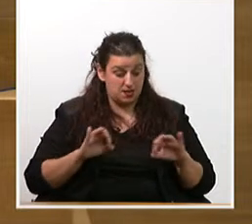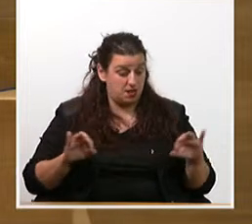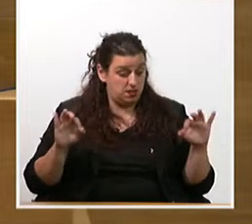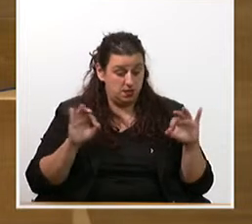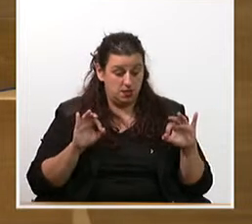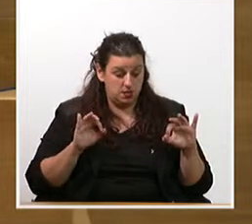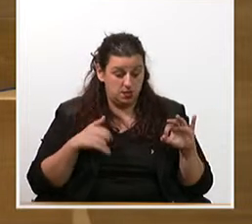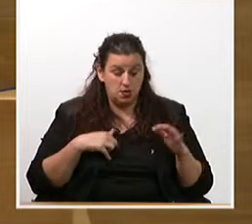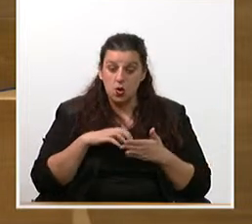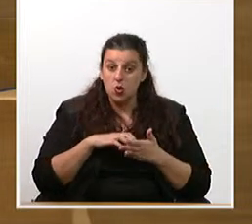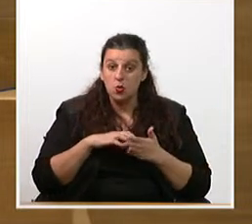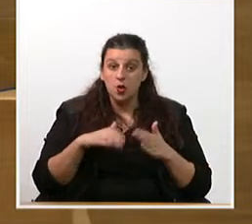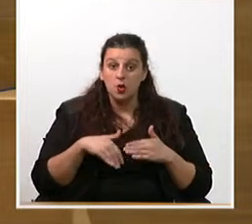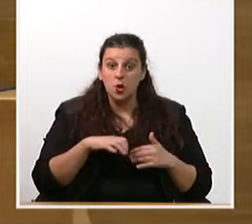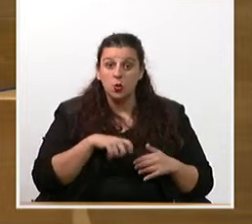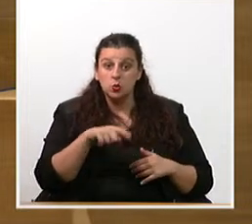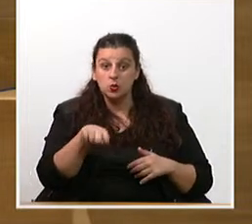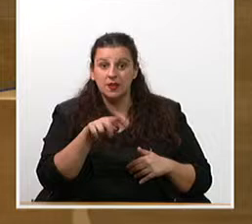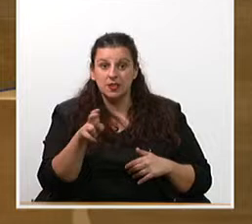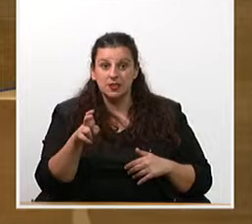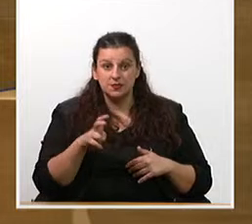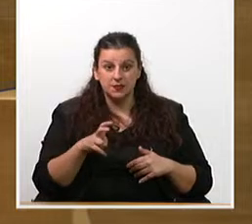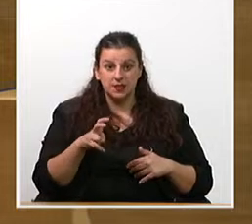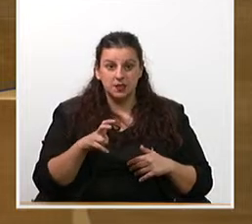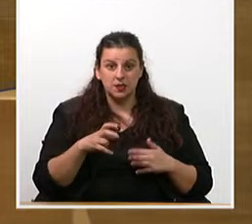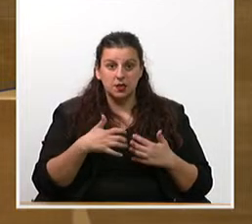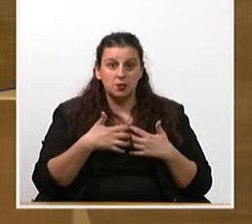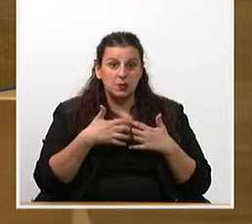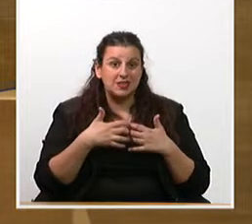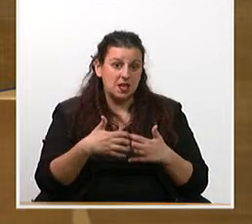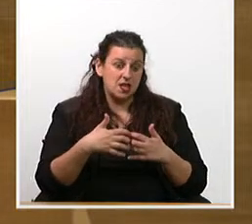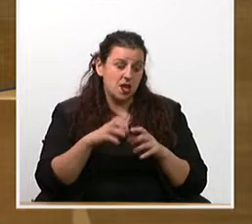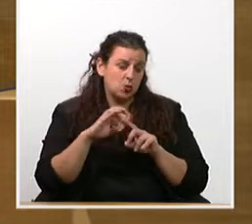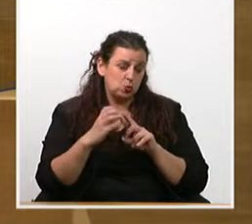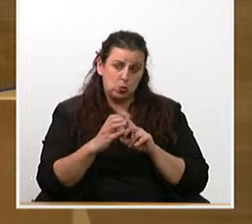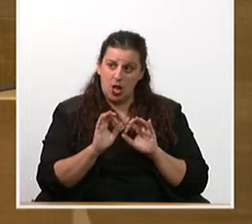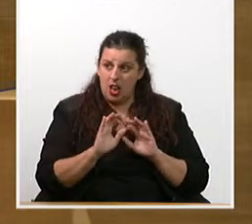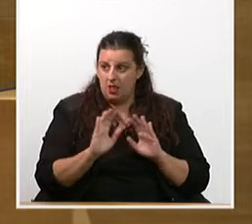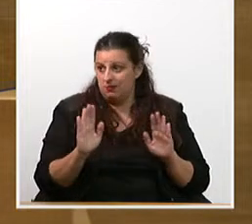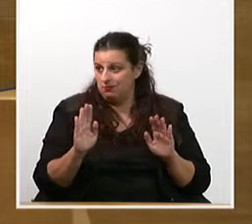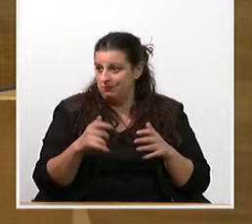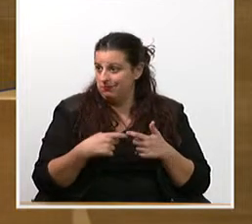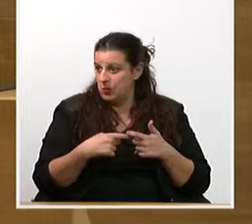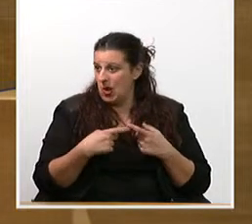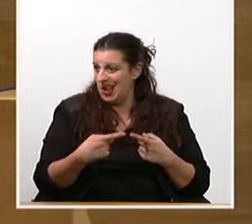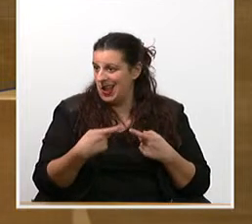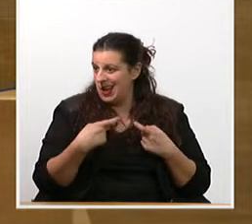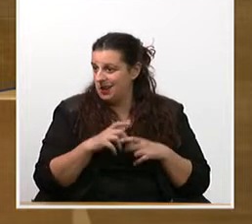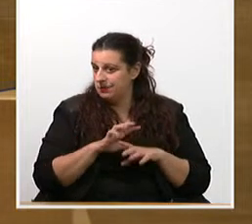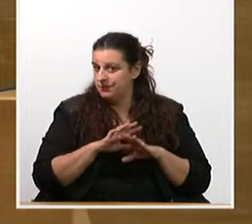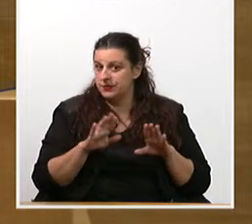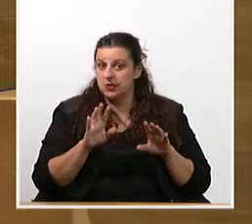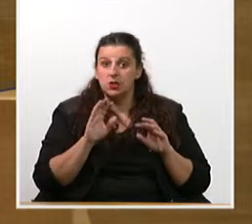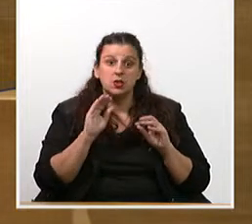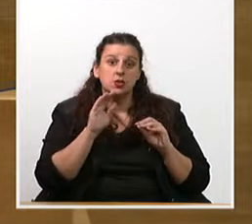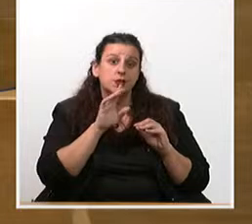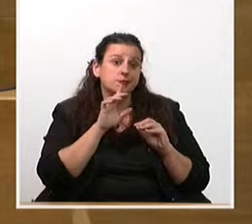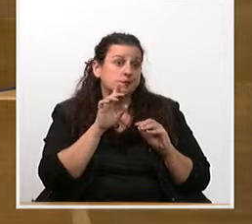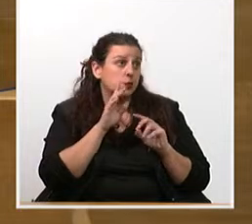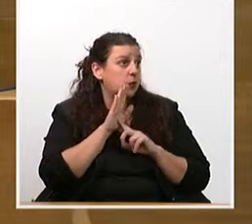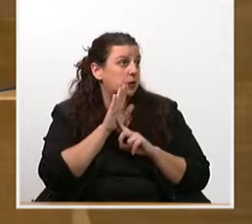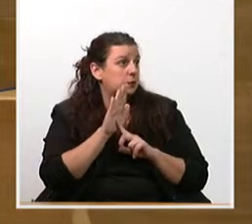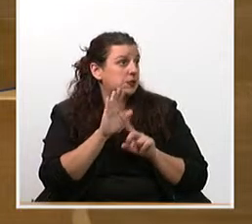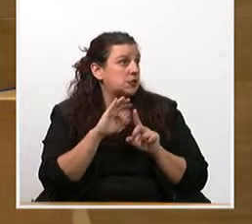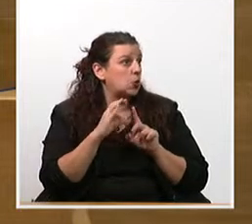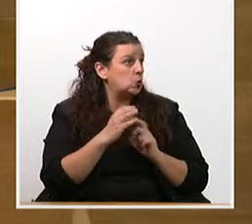ten de que vedes Vení así lar la batalla cultural una batalla cultural de cultura blanca que ved defensa